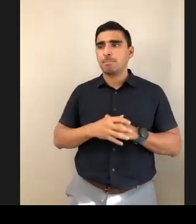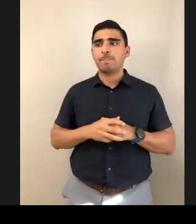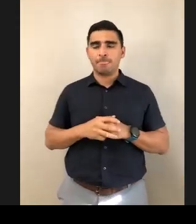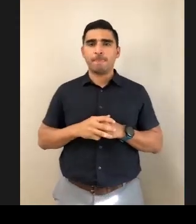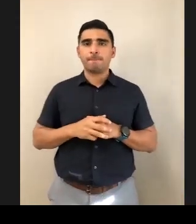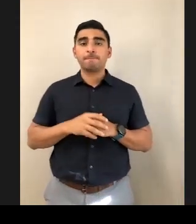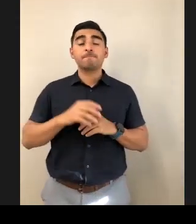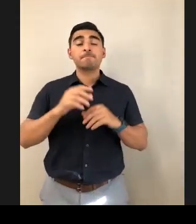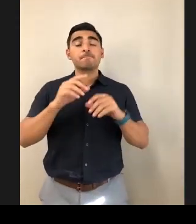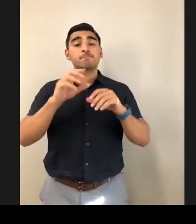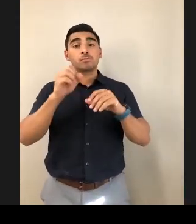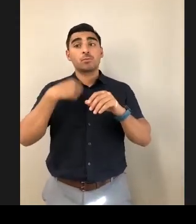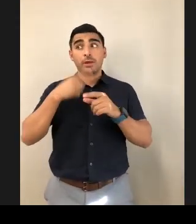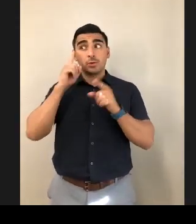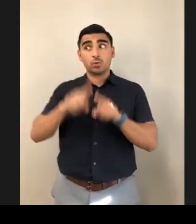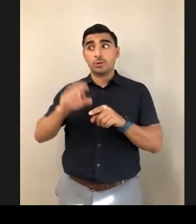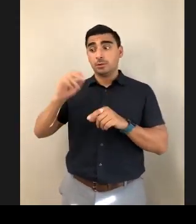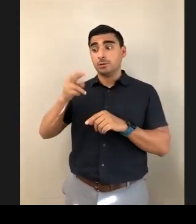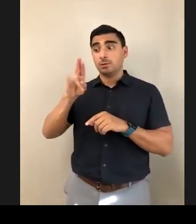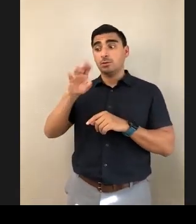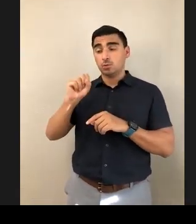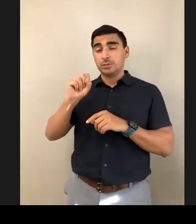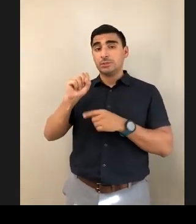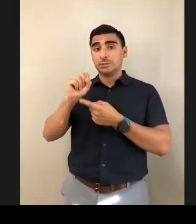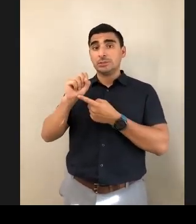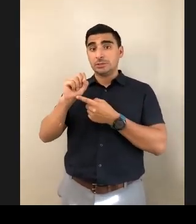Sí, utilicé el